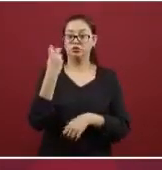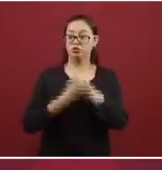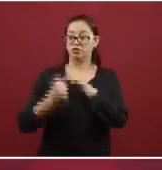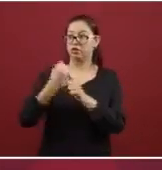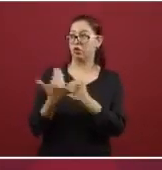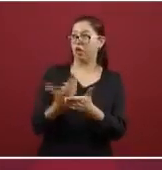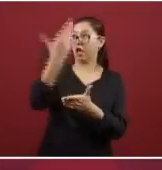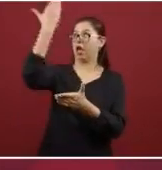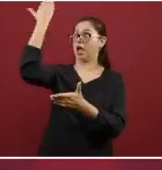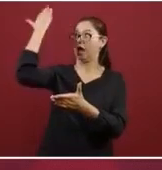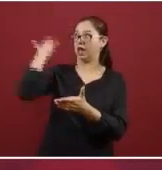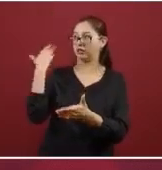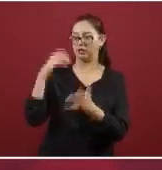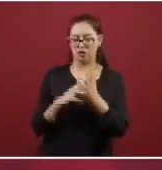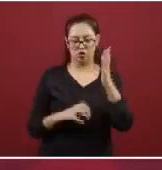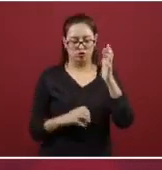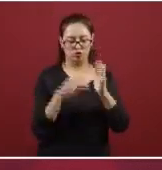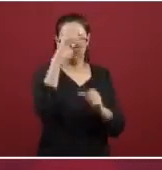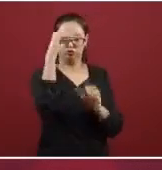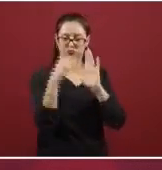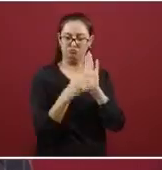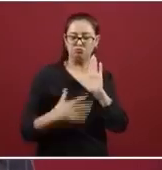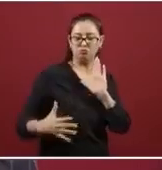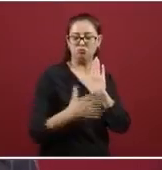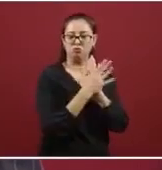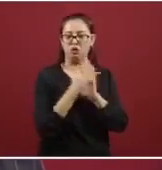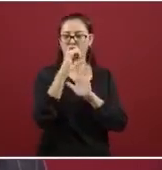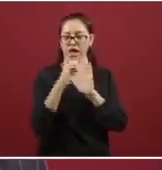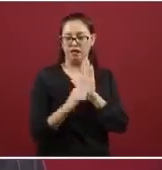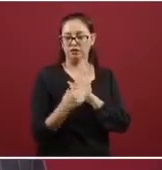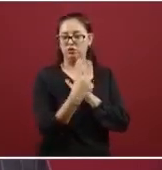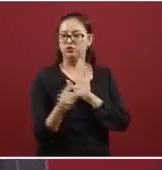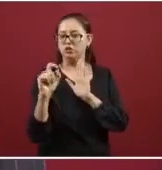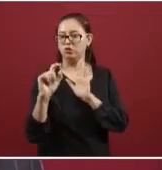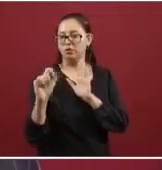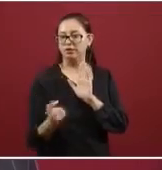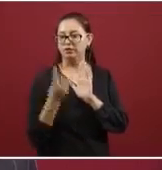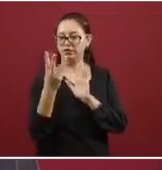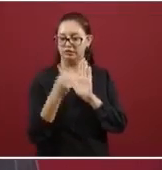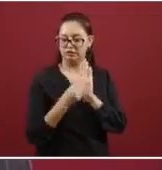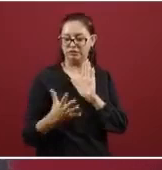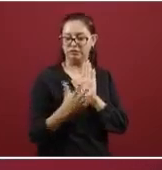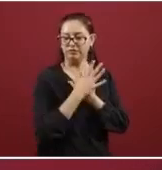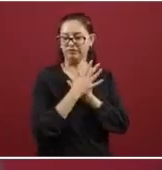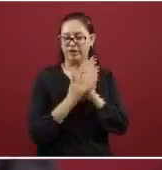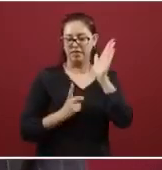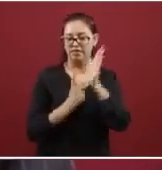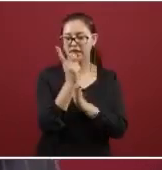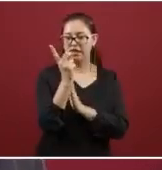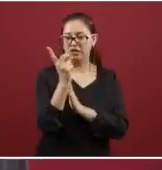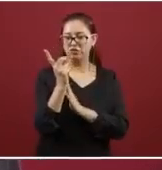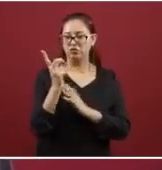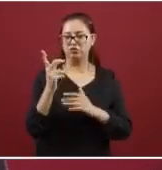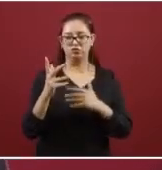años, pasamos nuestra Constitución, en la cual hay un artículo, artículo 123, que garantiza todos los derechos